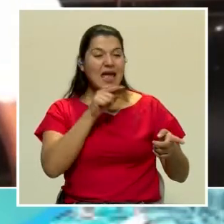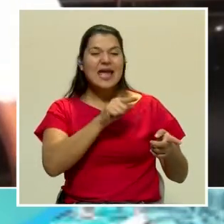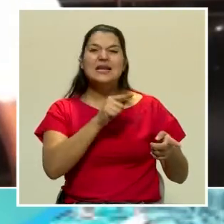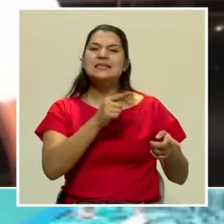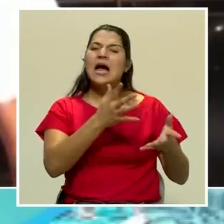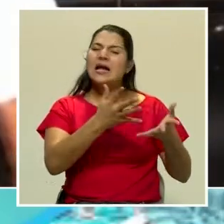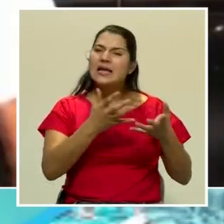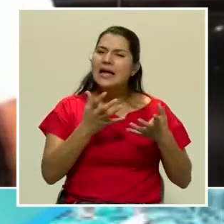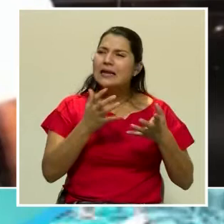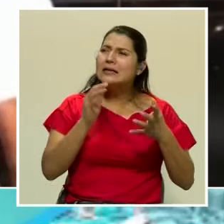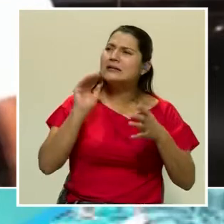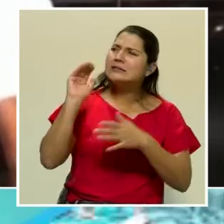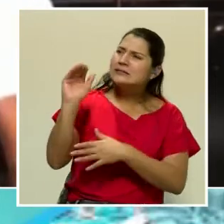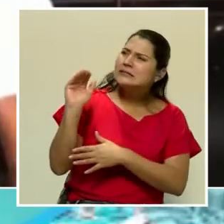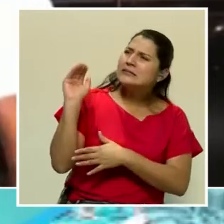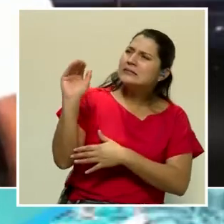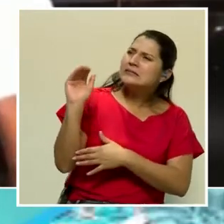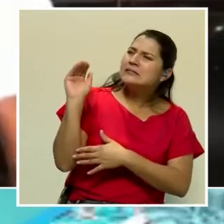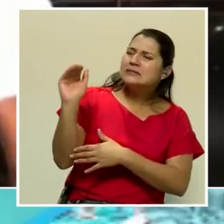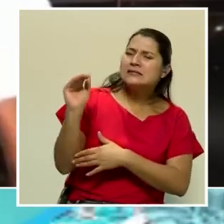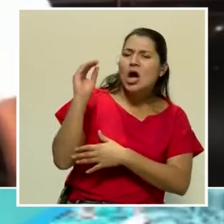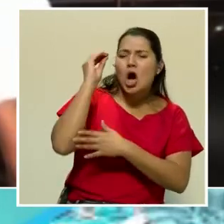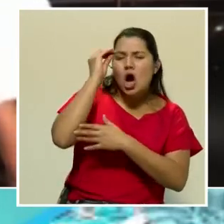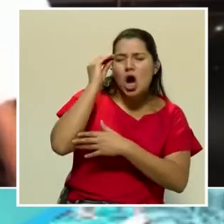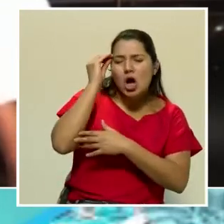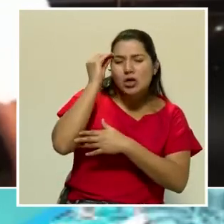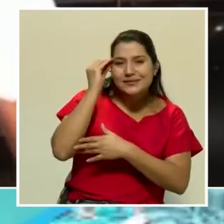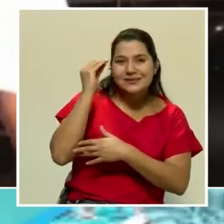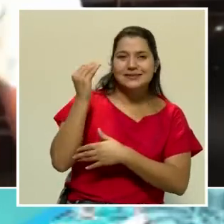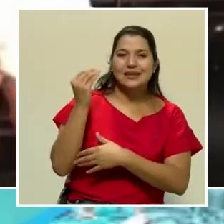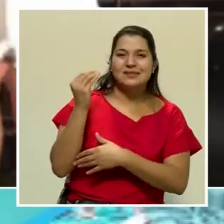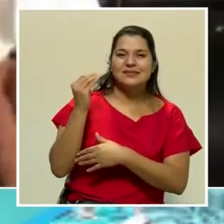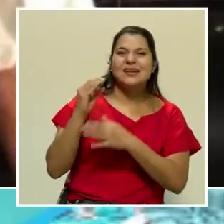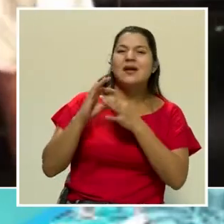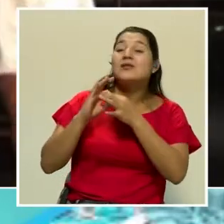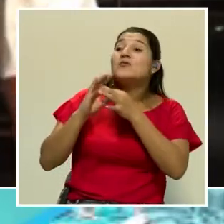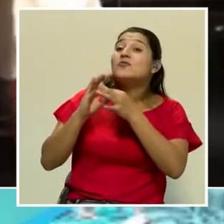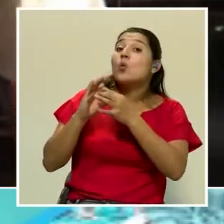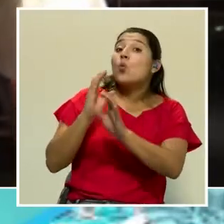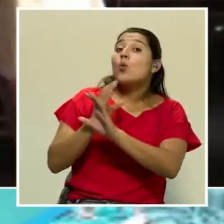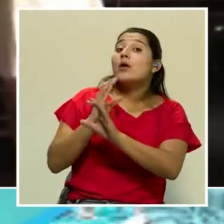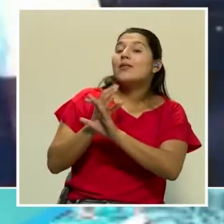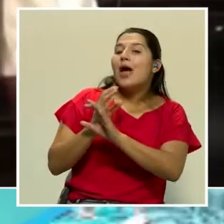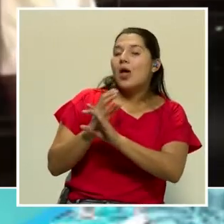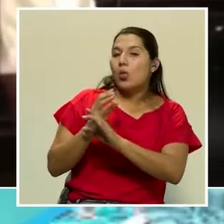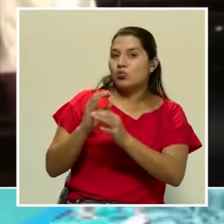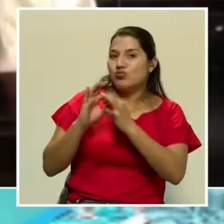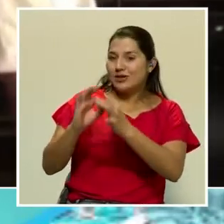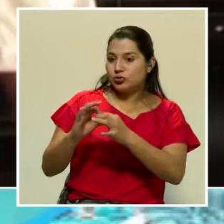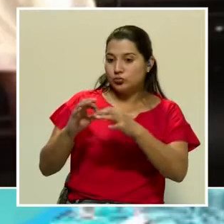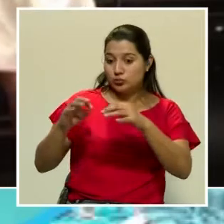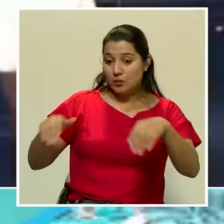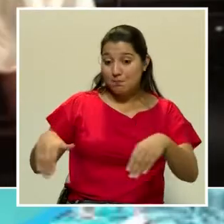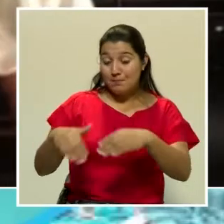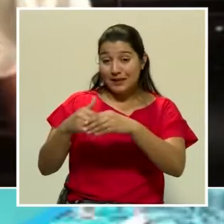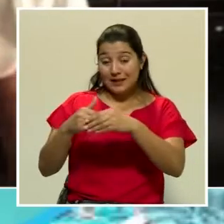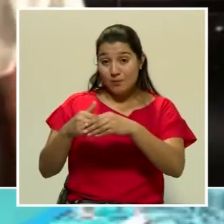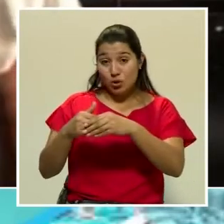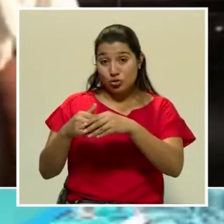de conciencia ante los matrimonios del mismo sexo, es decir, no recibir los documentos, sino hacerlo ella,